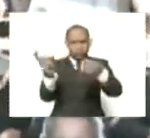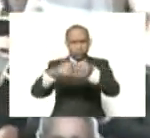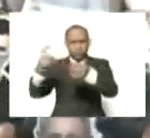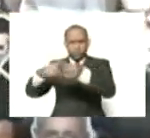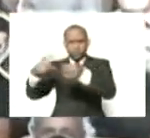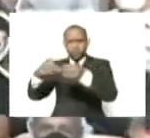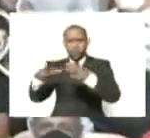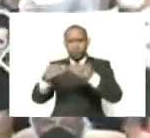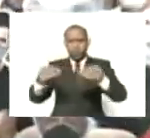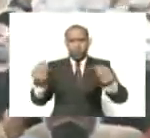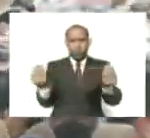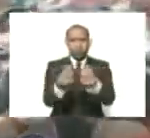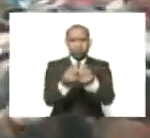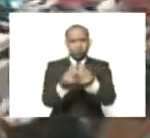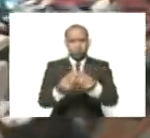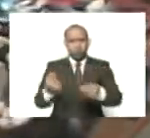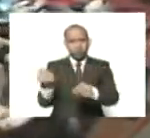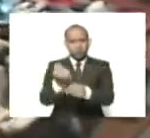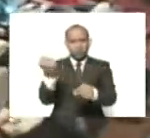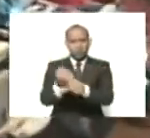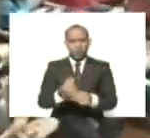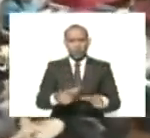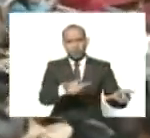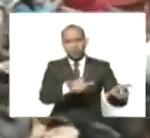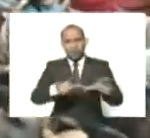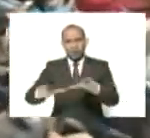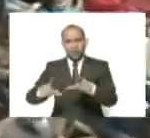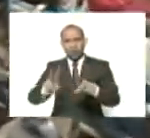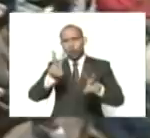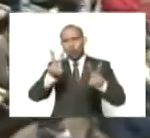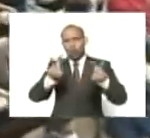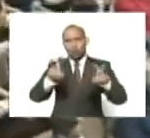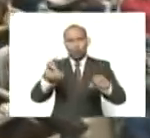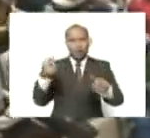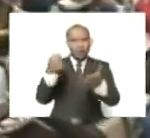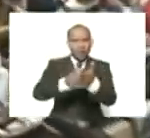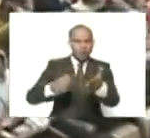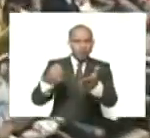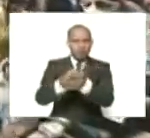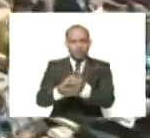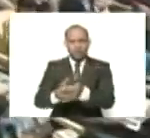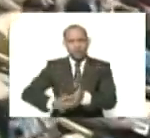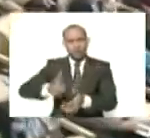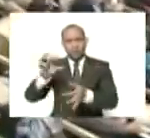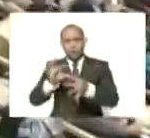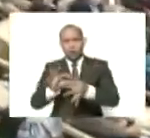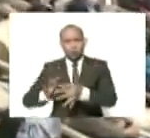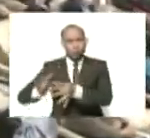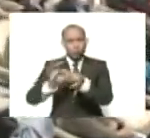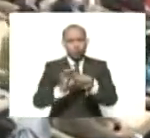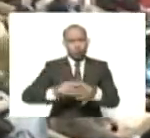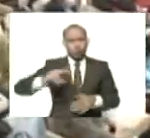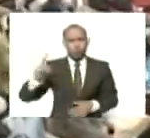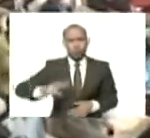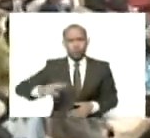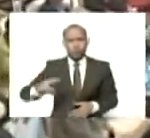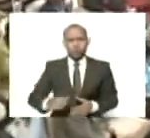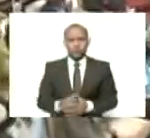y consecuentes. Listos para nuevas batallas, más unidos que nunca.